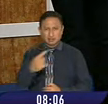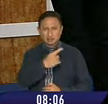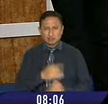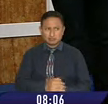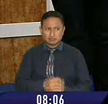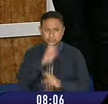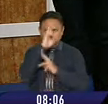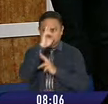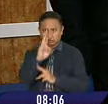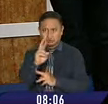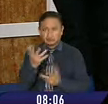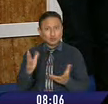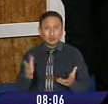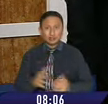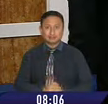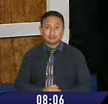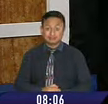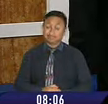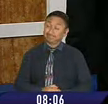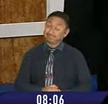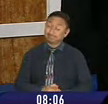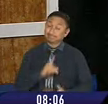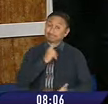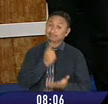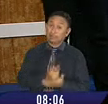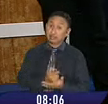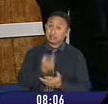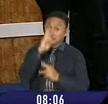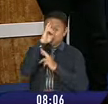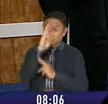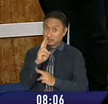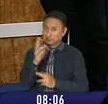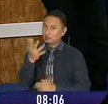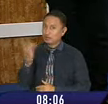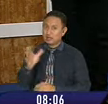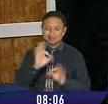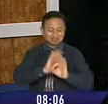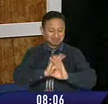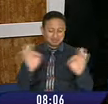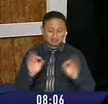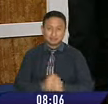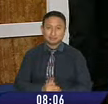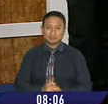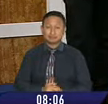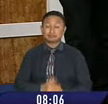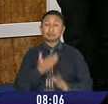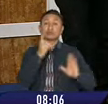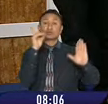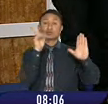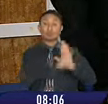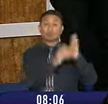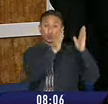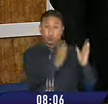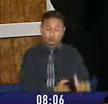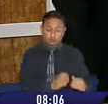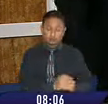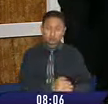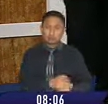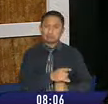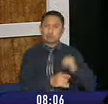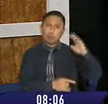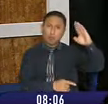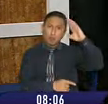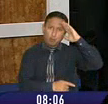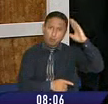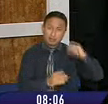que no hay respeto a la autoridad. Eso es lo que le digo, no se respeta a nadie, ahora no hay respeto, pero para nadie. Una denuncia ciudadana alertó a uniformados de la Policía